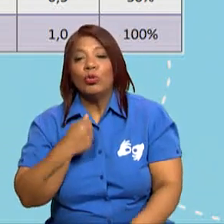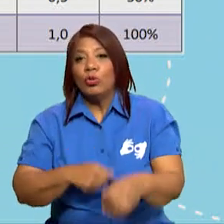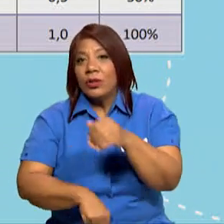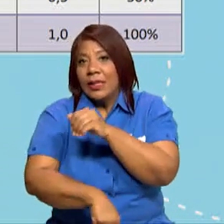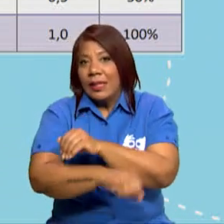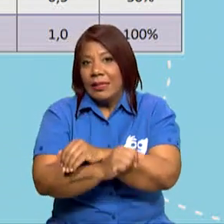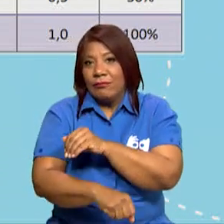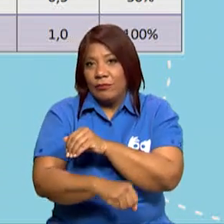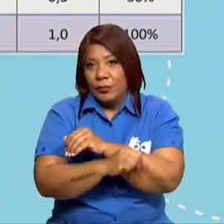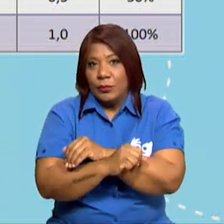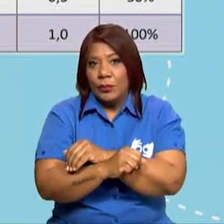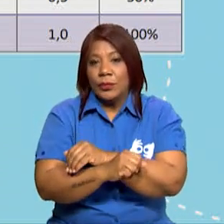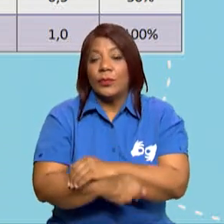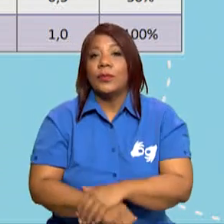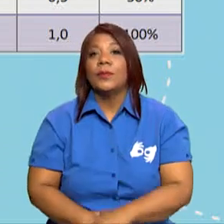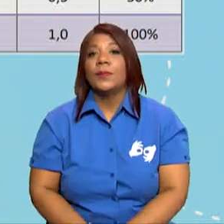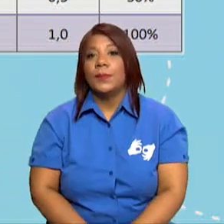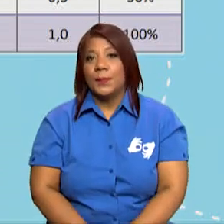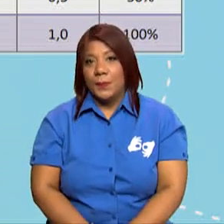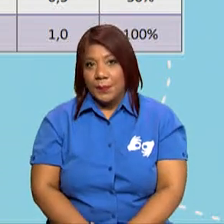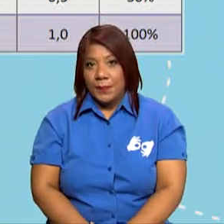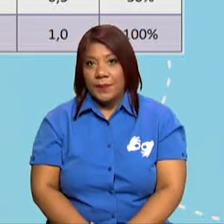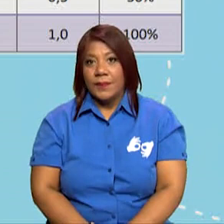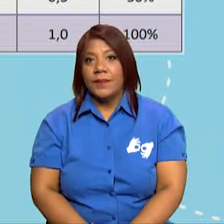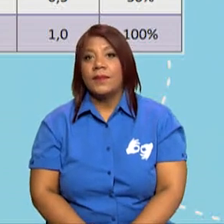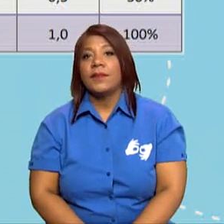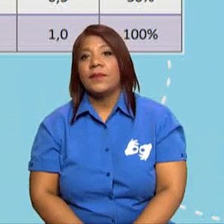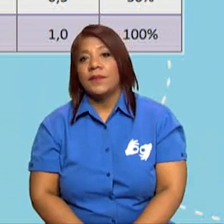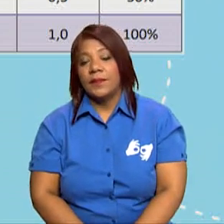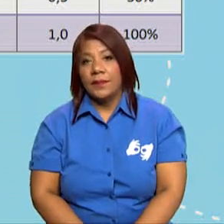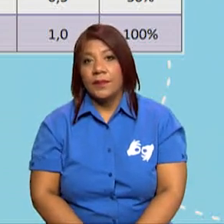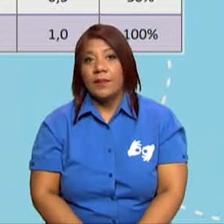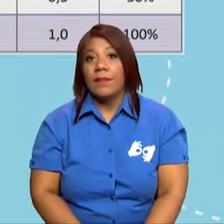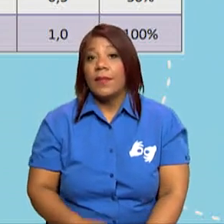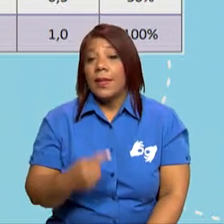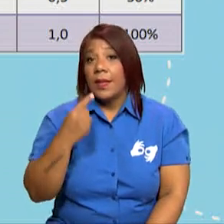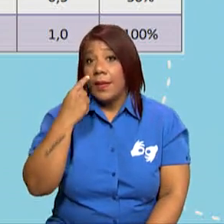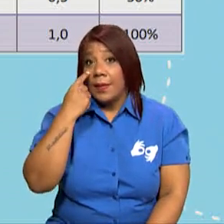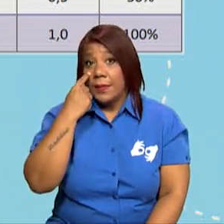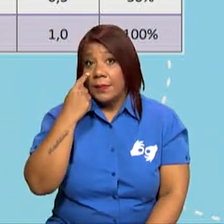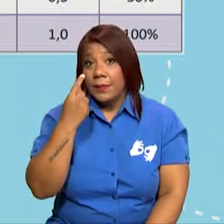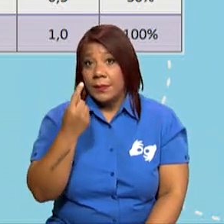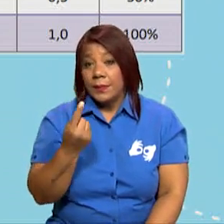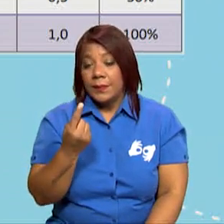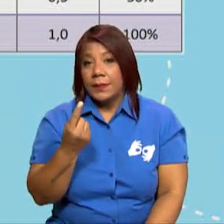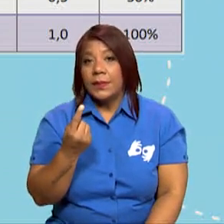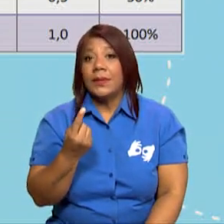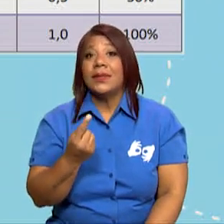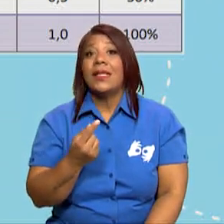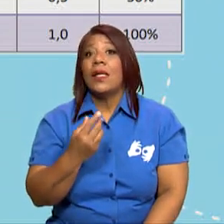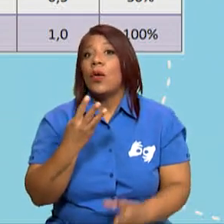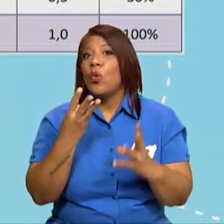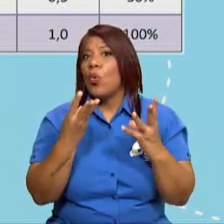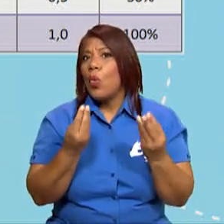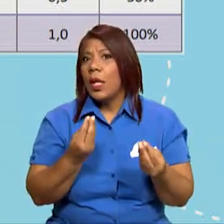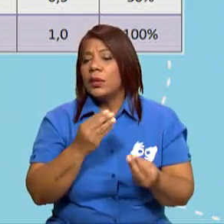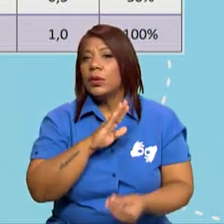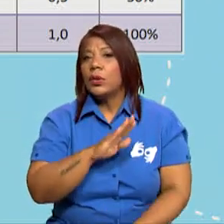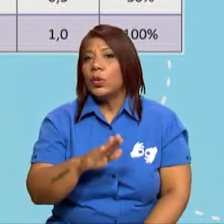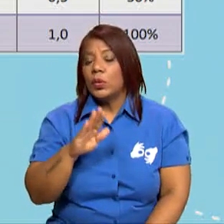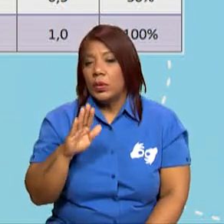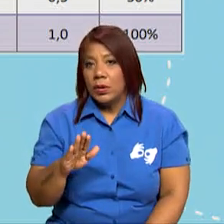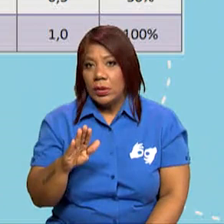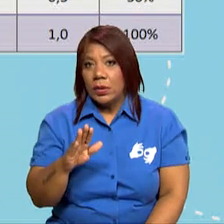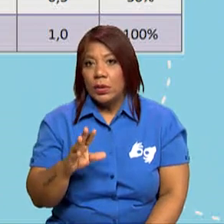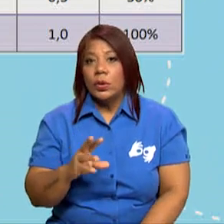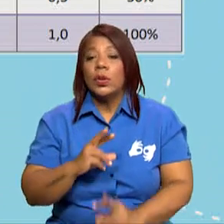favorito. Esto que te estoy diciendo de la cantidad de niños que respondieron es la frecuencia absoluta y va justo al